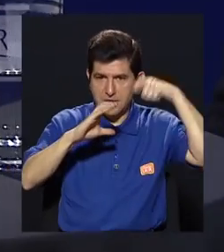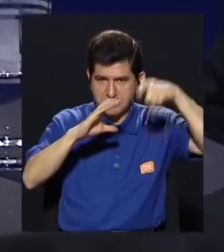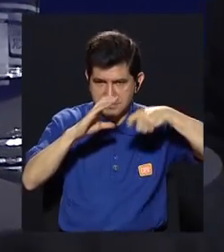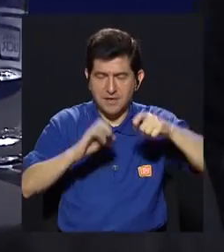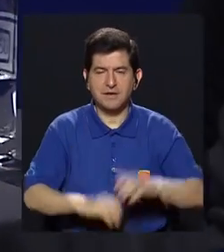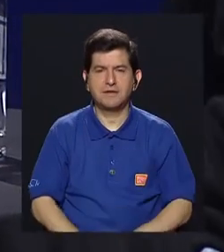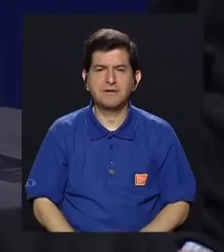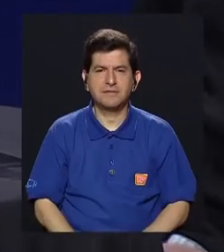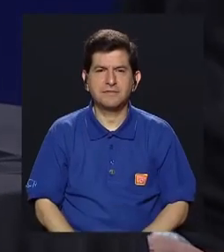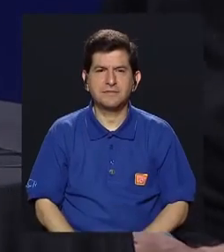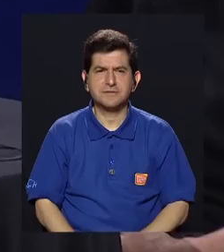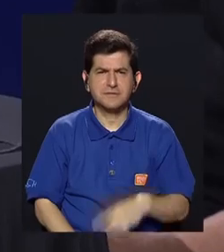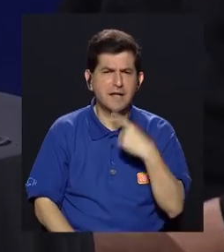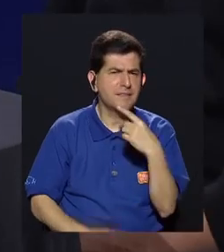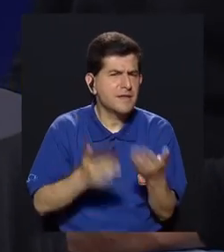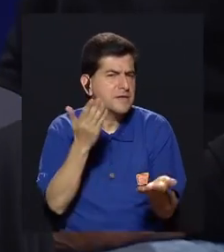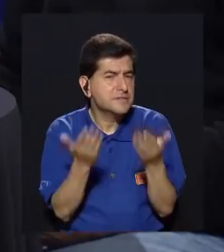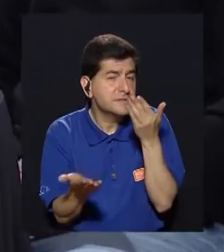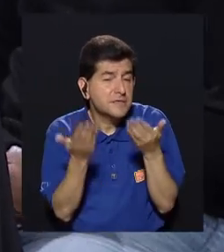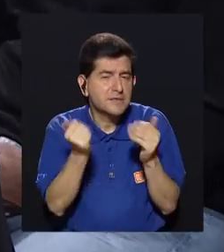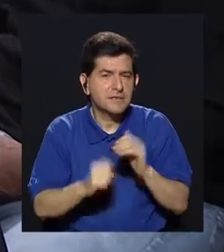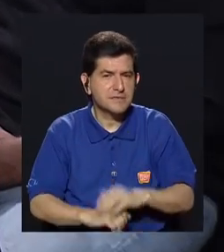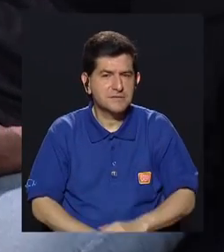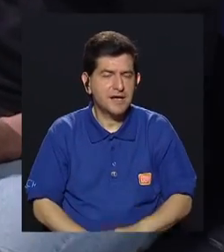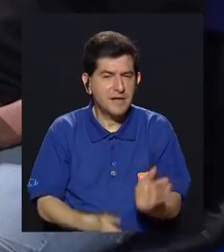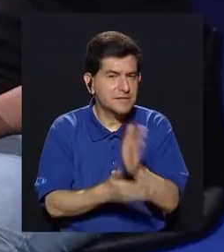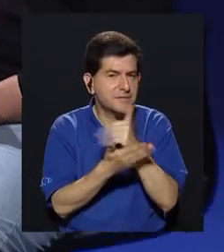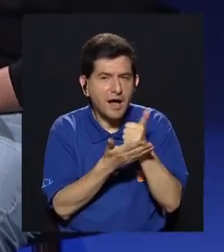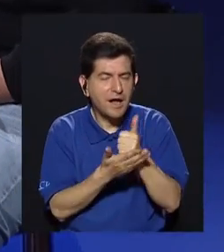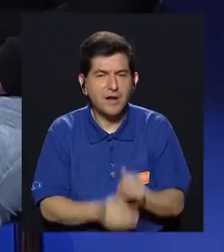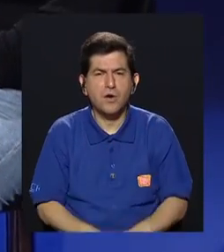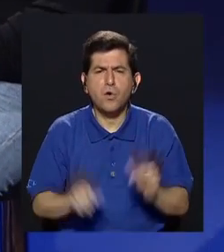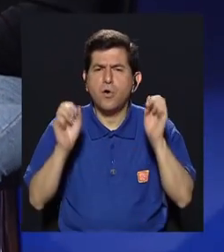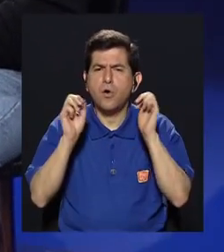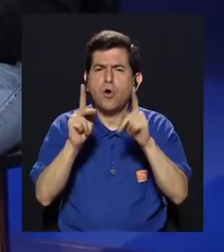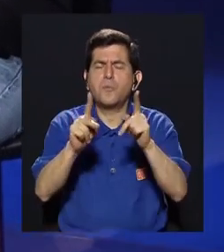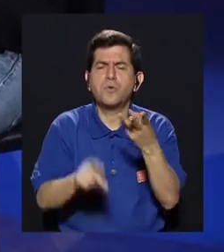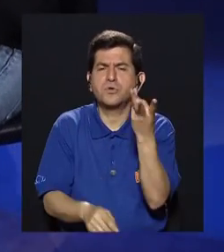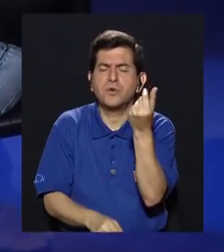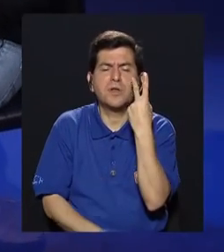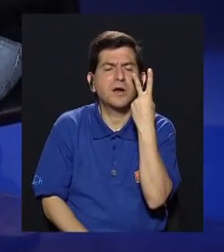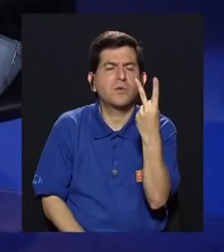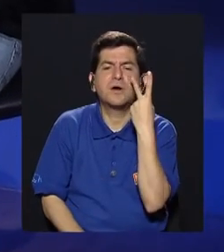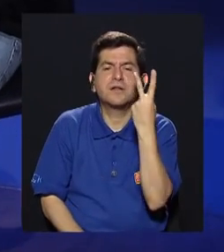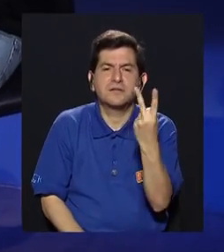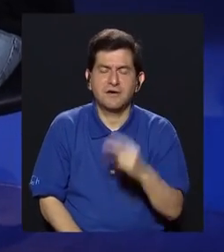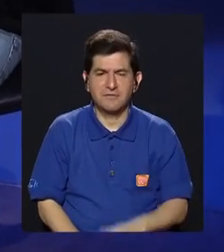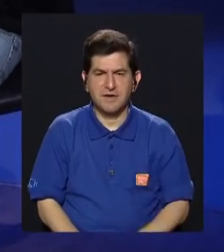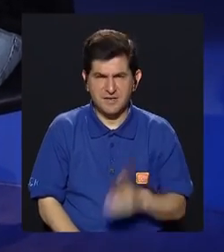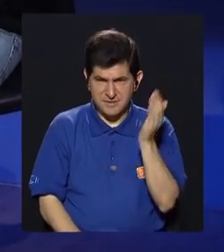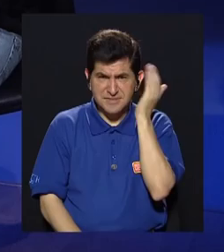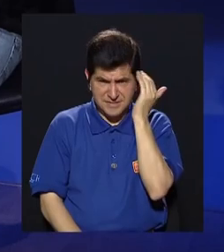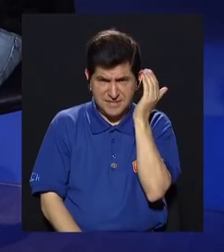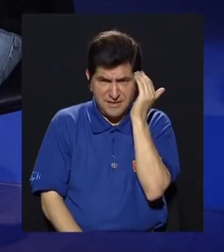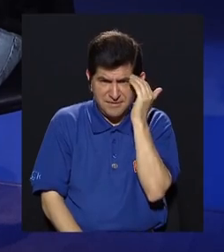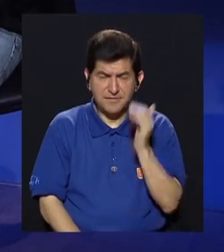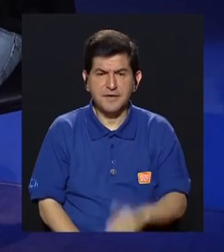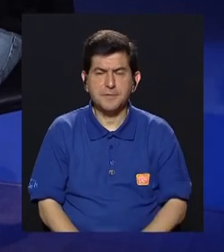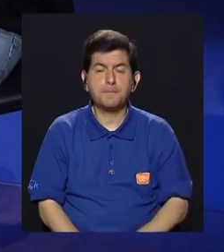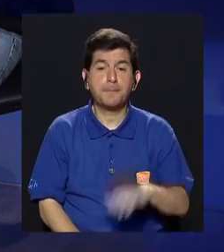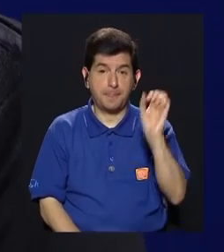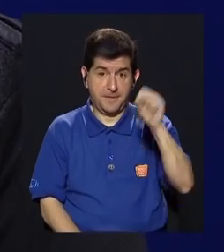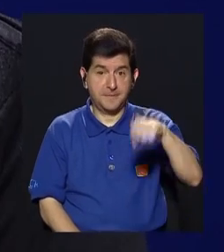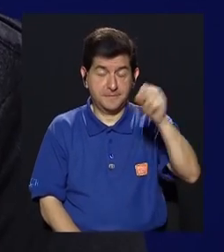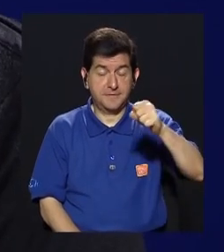en este podemos adelantar un poquito o que tantas posibilidades habrá de verlas y si se sabe algo al respecto